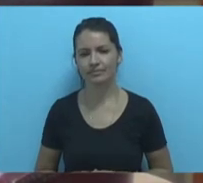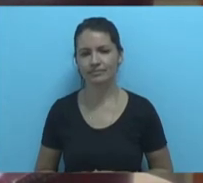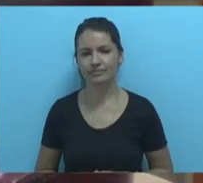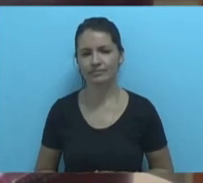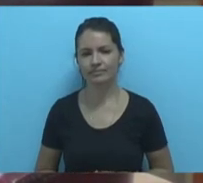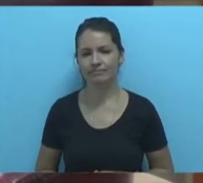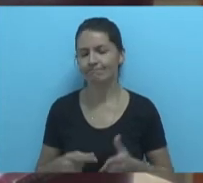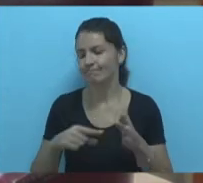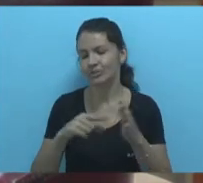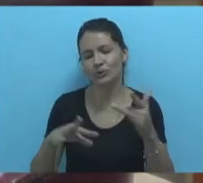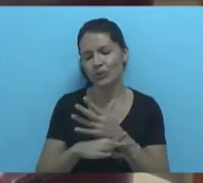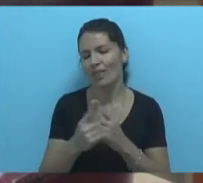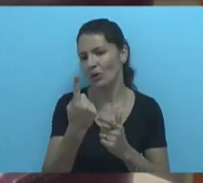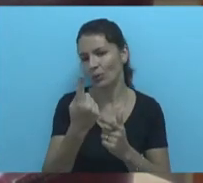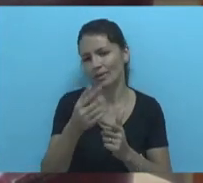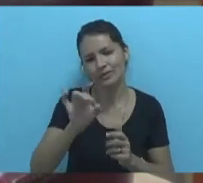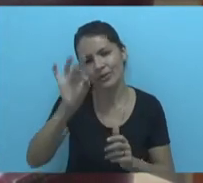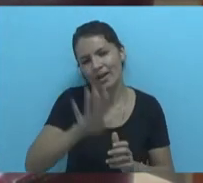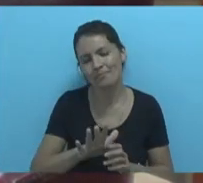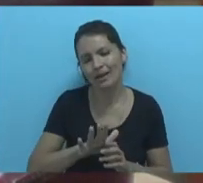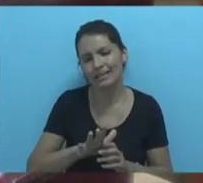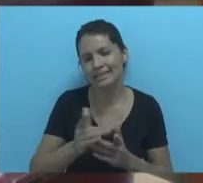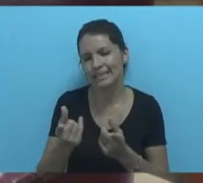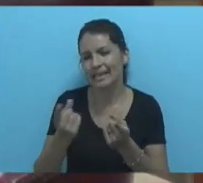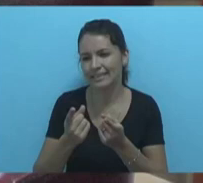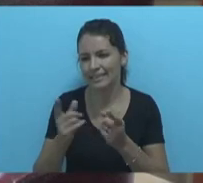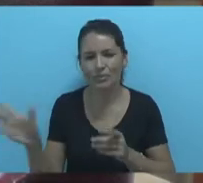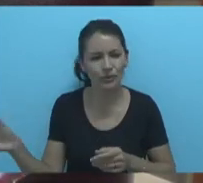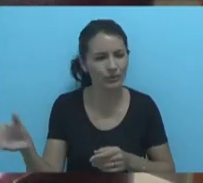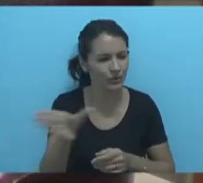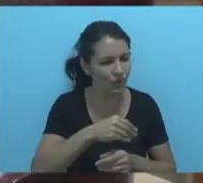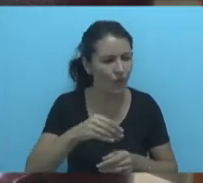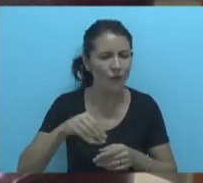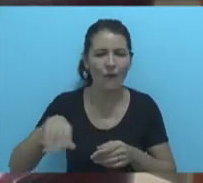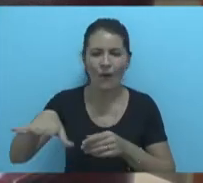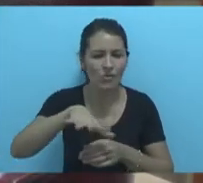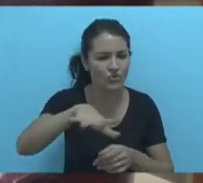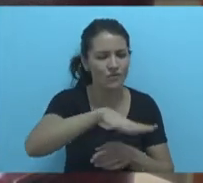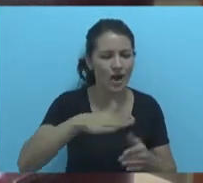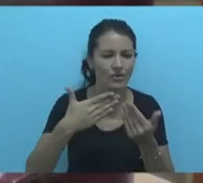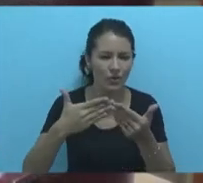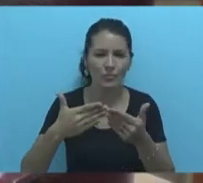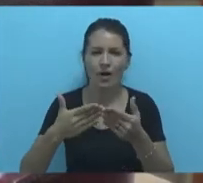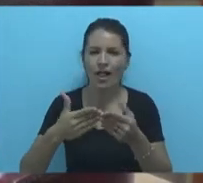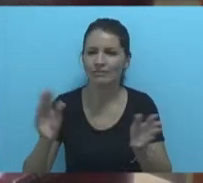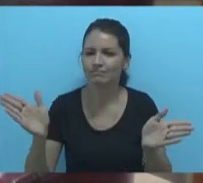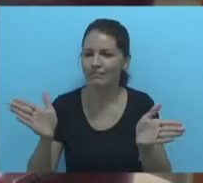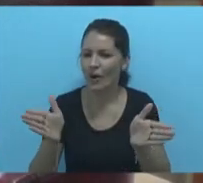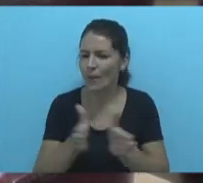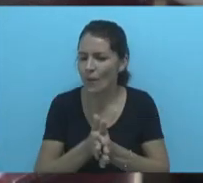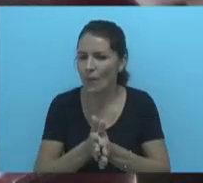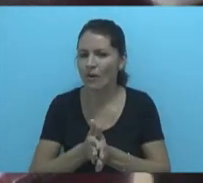la ciudad es una sola, tenemos que avanzar hacia eso, y este proceso que decimos de integración tiene que ver, mucho que ver con